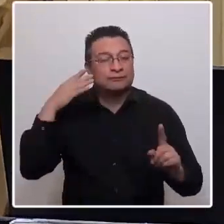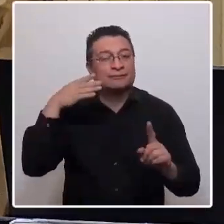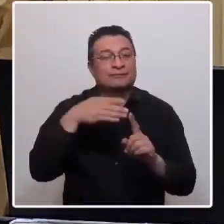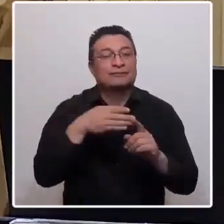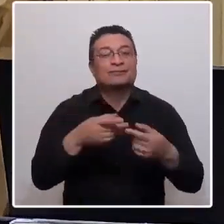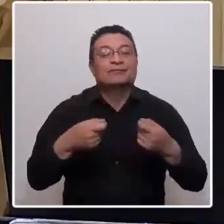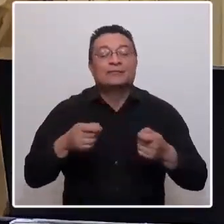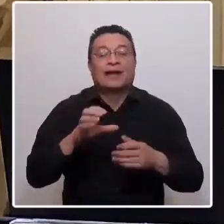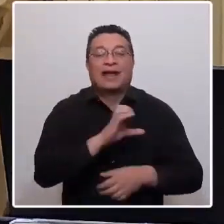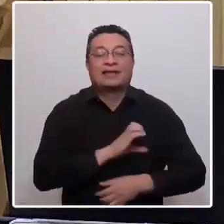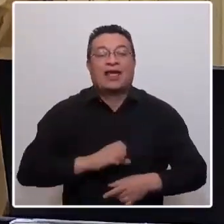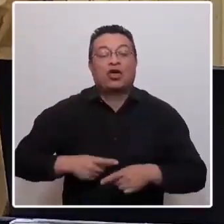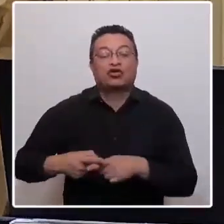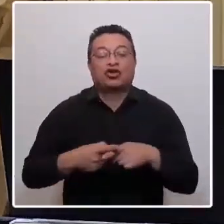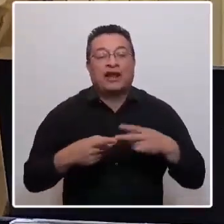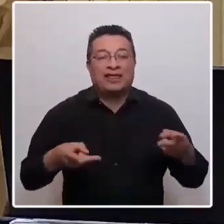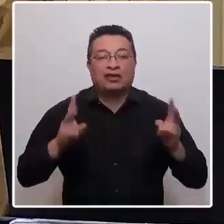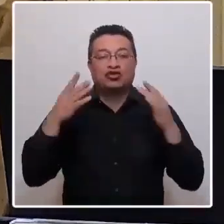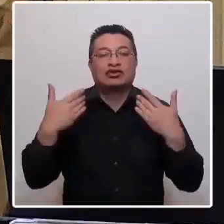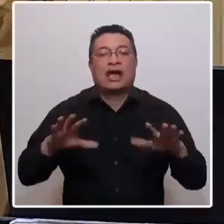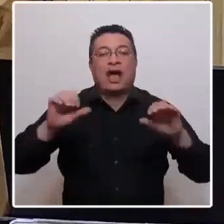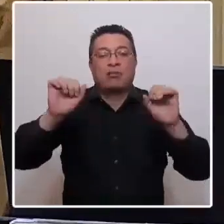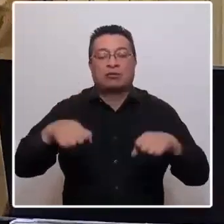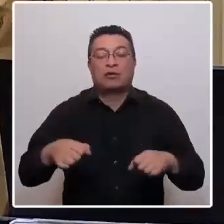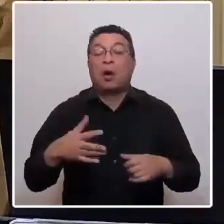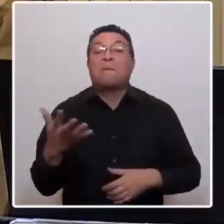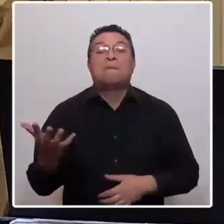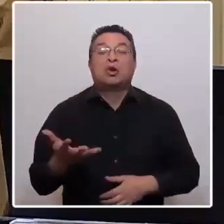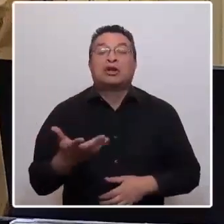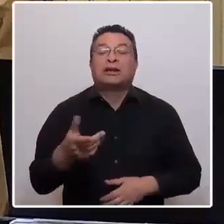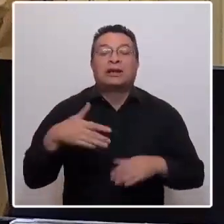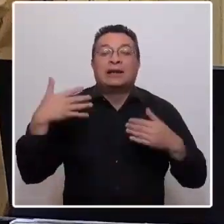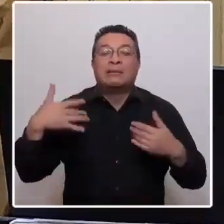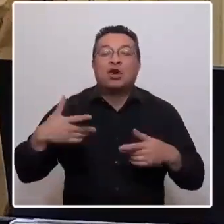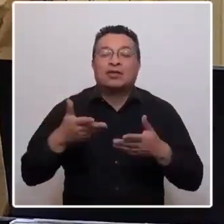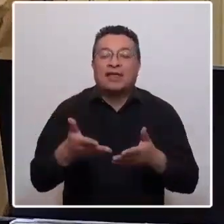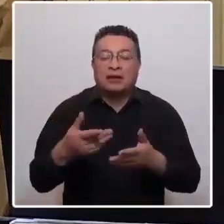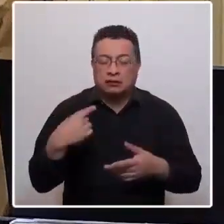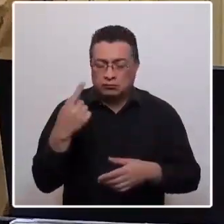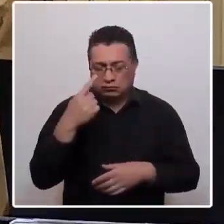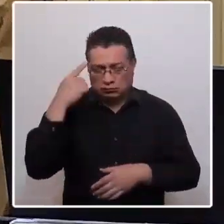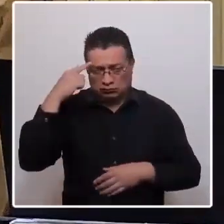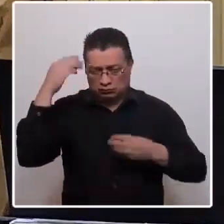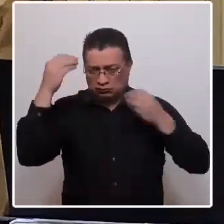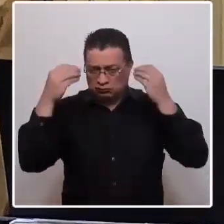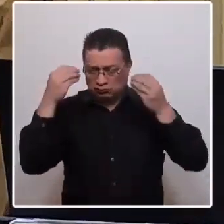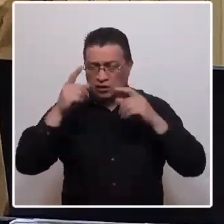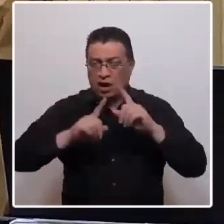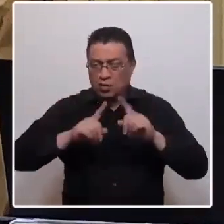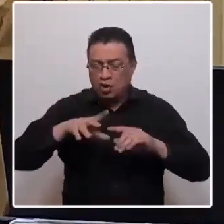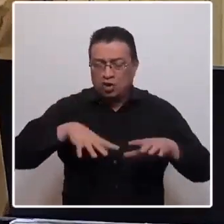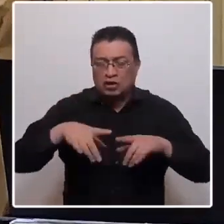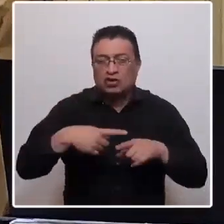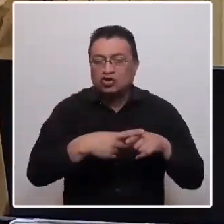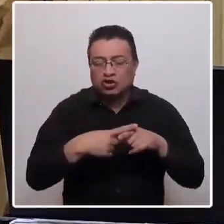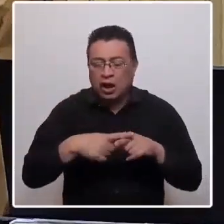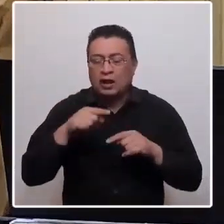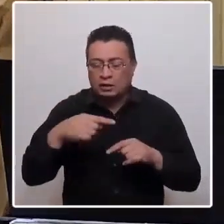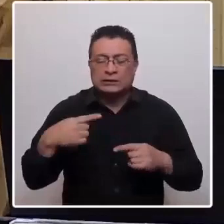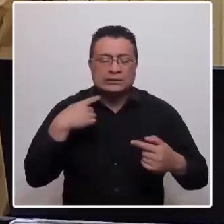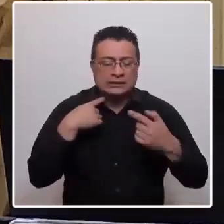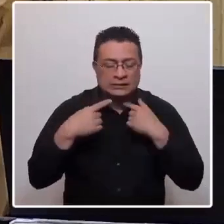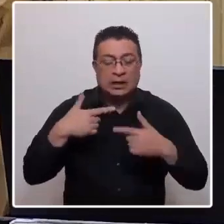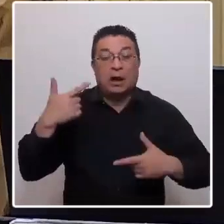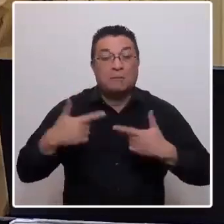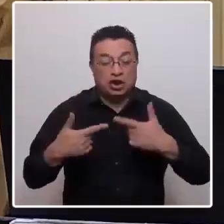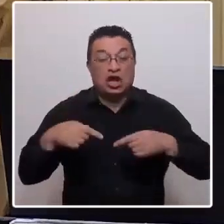Estado social de derecho que ya hemos aprobado. ¿Y por qué es tan importante? Porque si lo pensamos, algunos de los fenómenos sociales que nos llevaron a la crisis política que